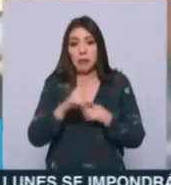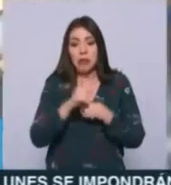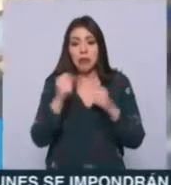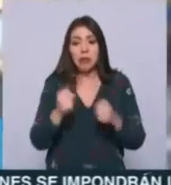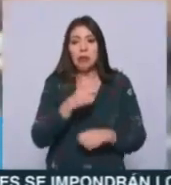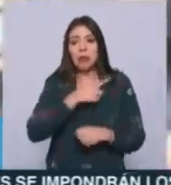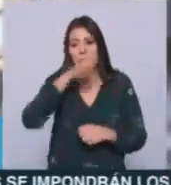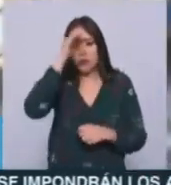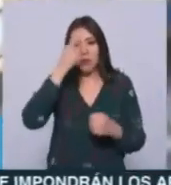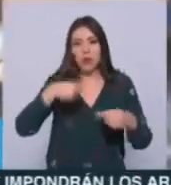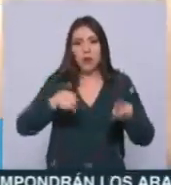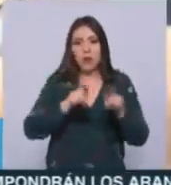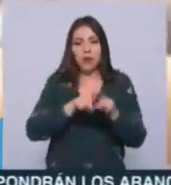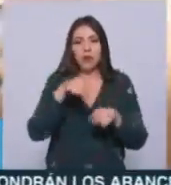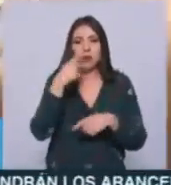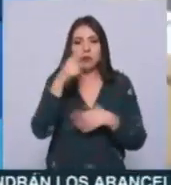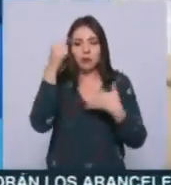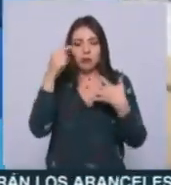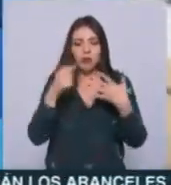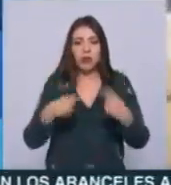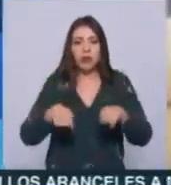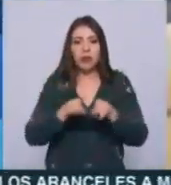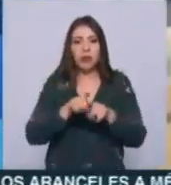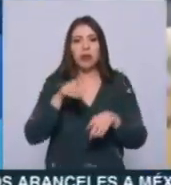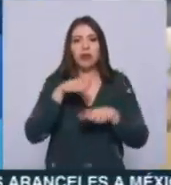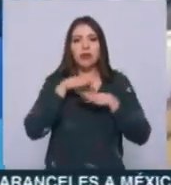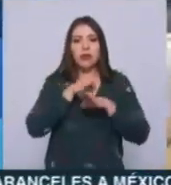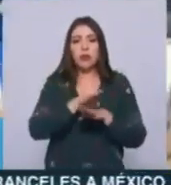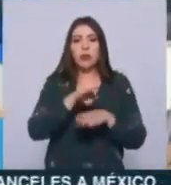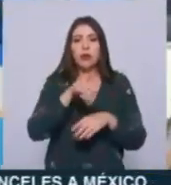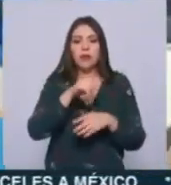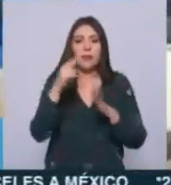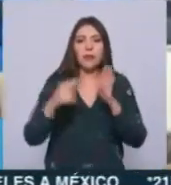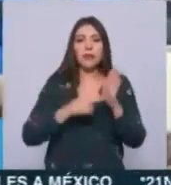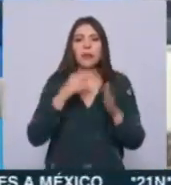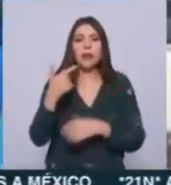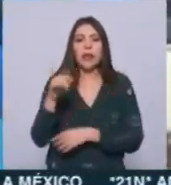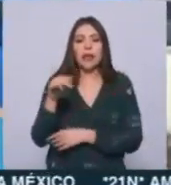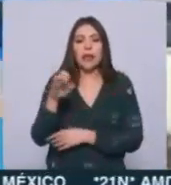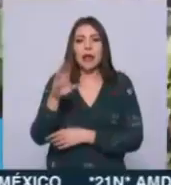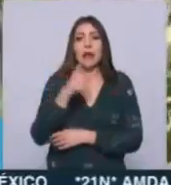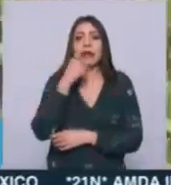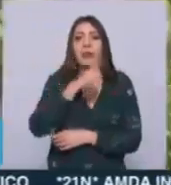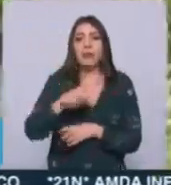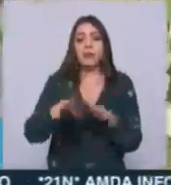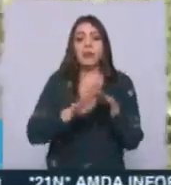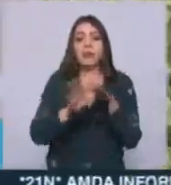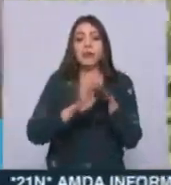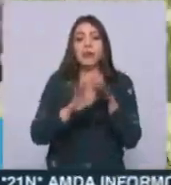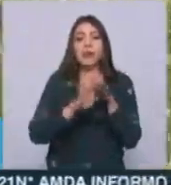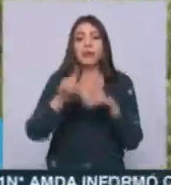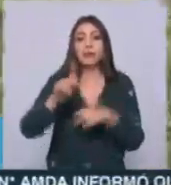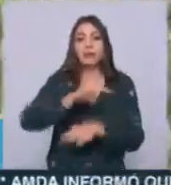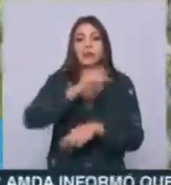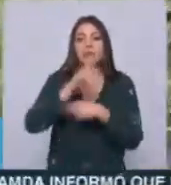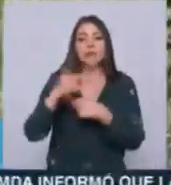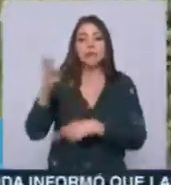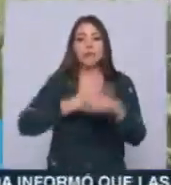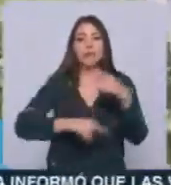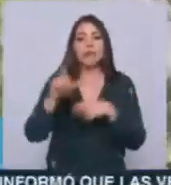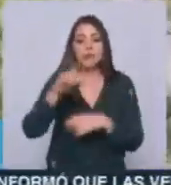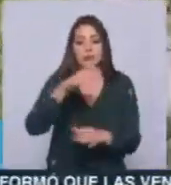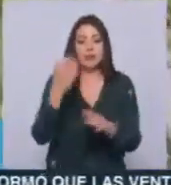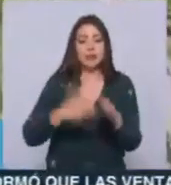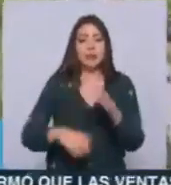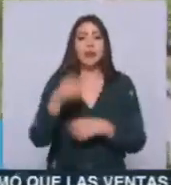de Ginebra, en donde dice que los migrantes no serán retornados a su país de origen mientras no se defina su situación.